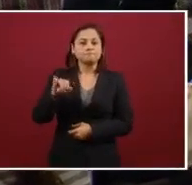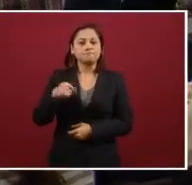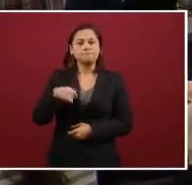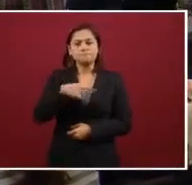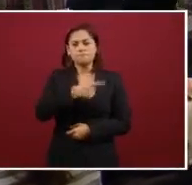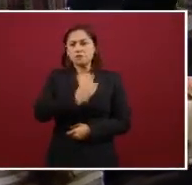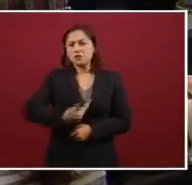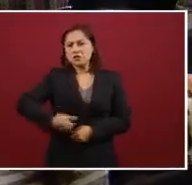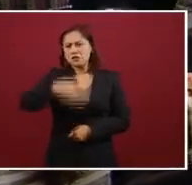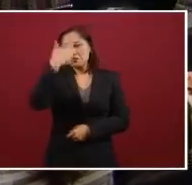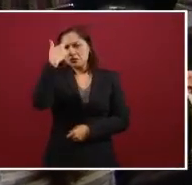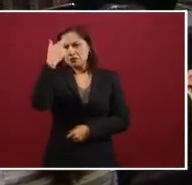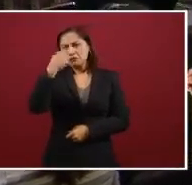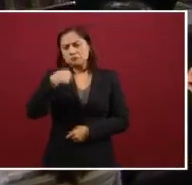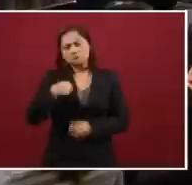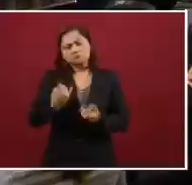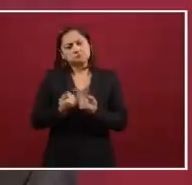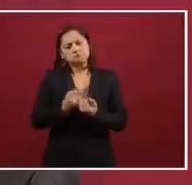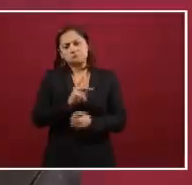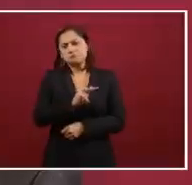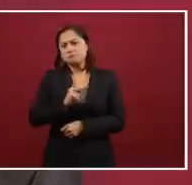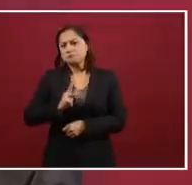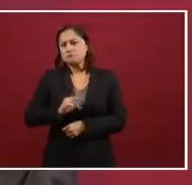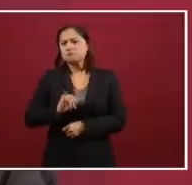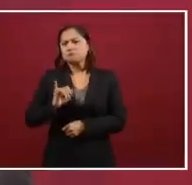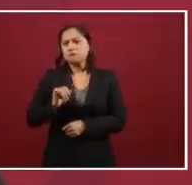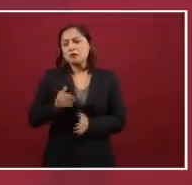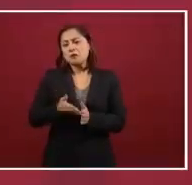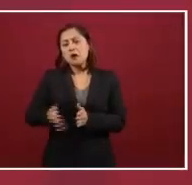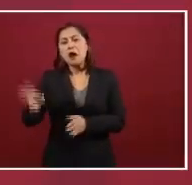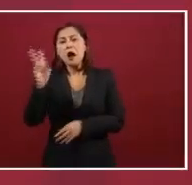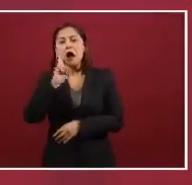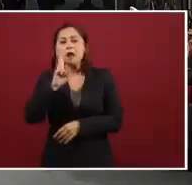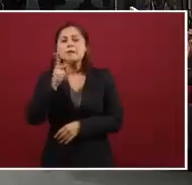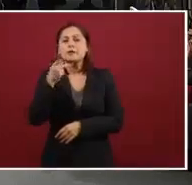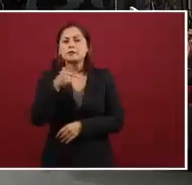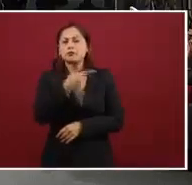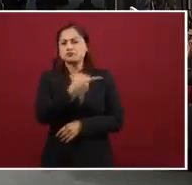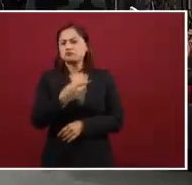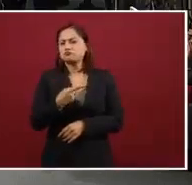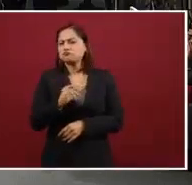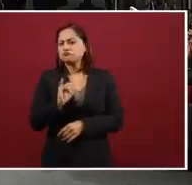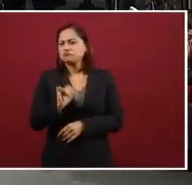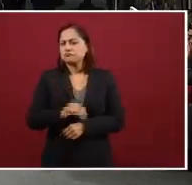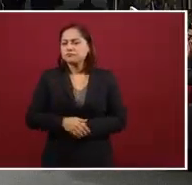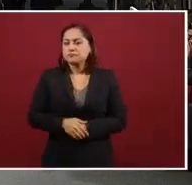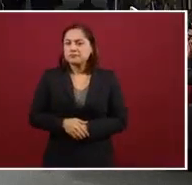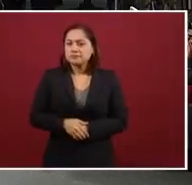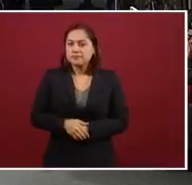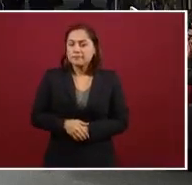atentos en los próximos meses, pero sí lo comparto. Si quisiera preguntarle algo rápido nada más,